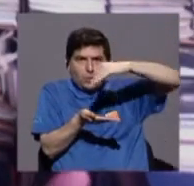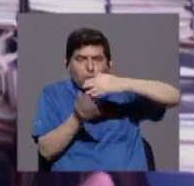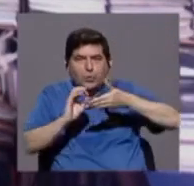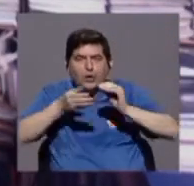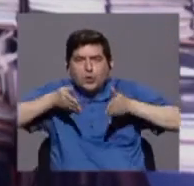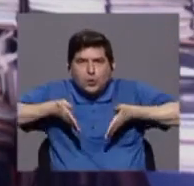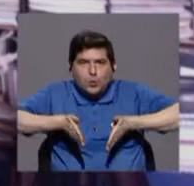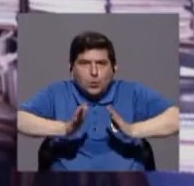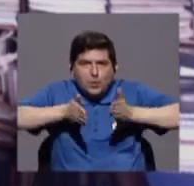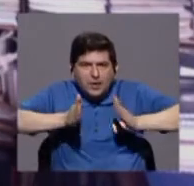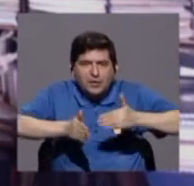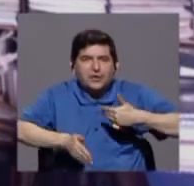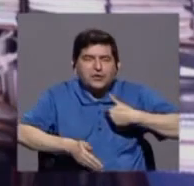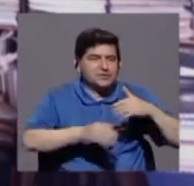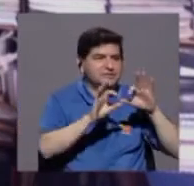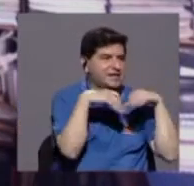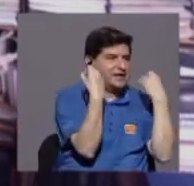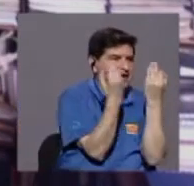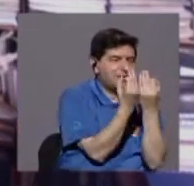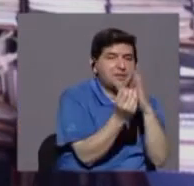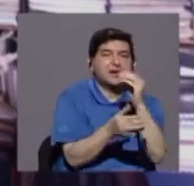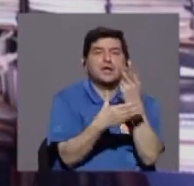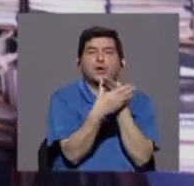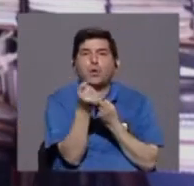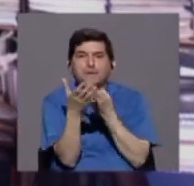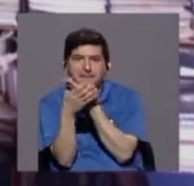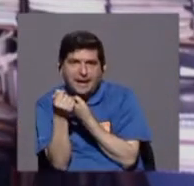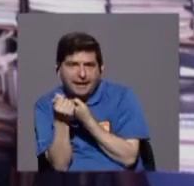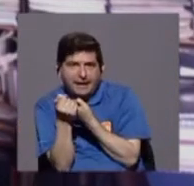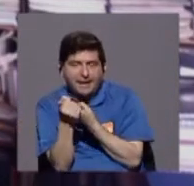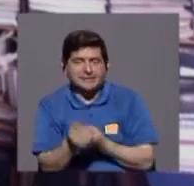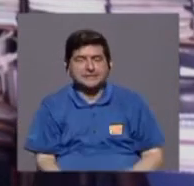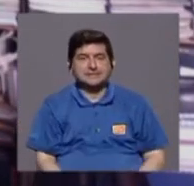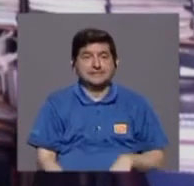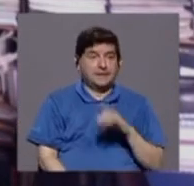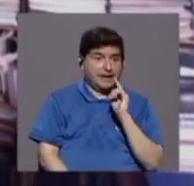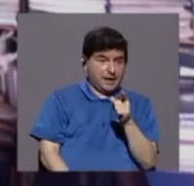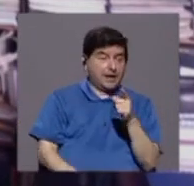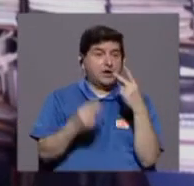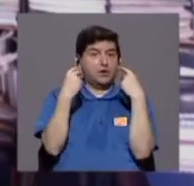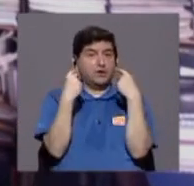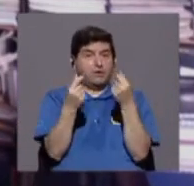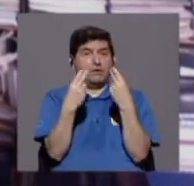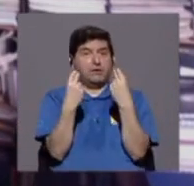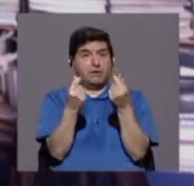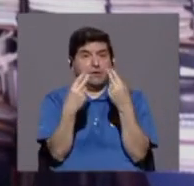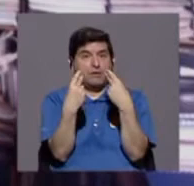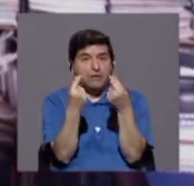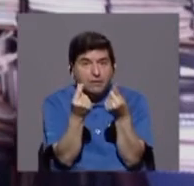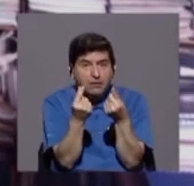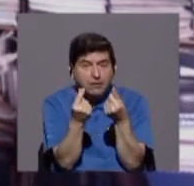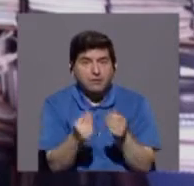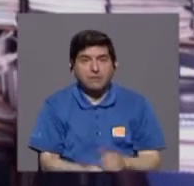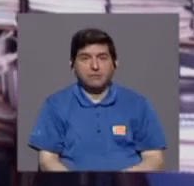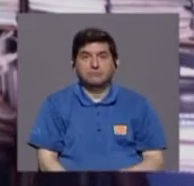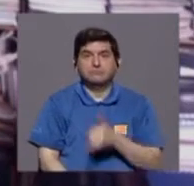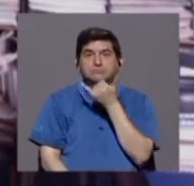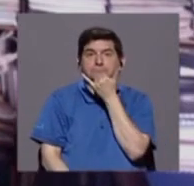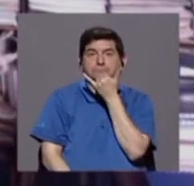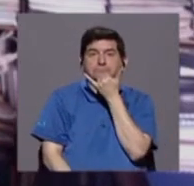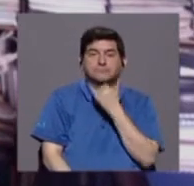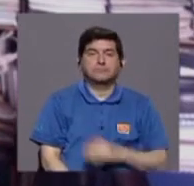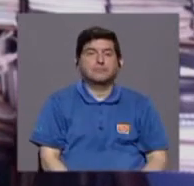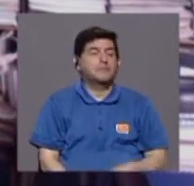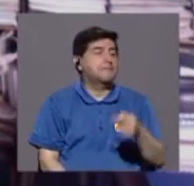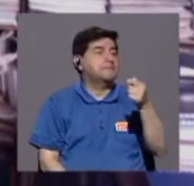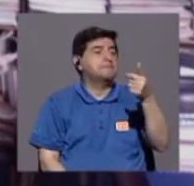sería el número de hijos que tienen las parejas, ¿verdad? Esto lleva en consecuencia muy rápido a que haya